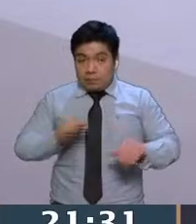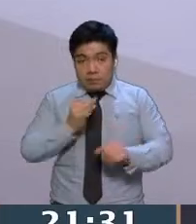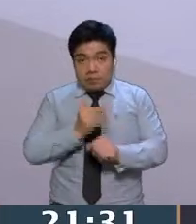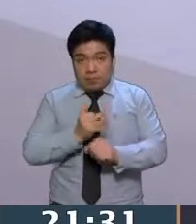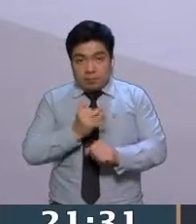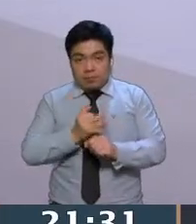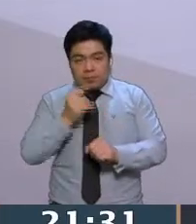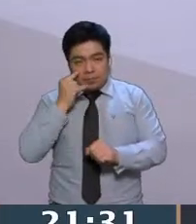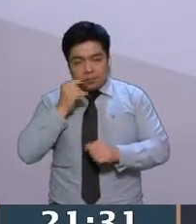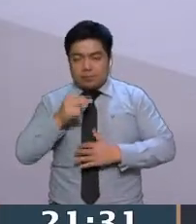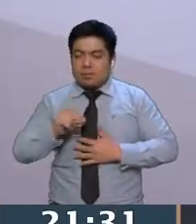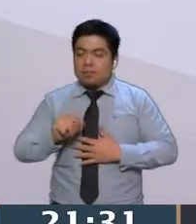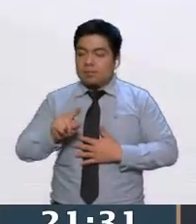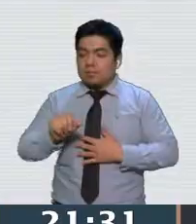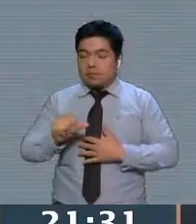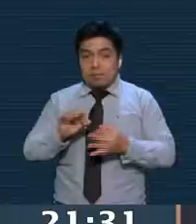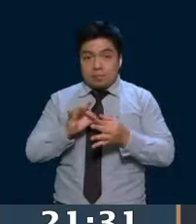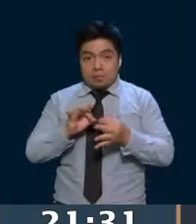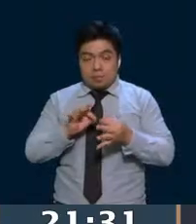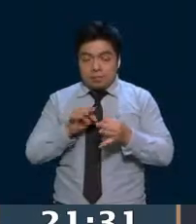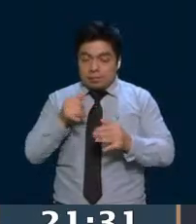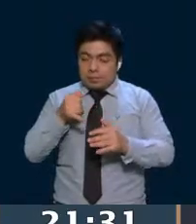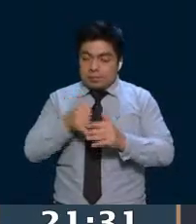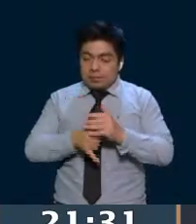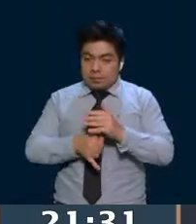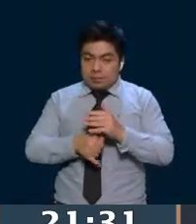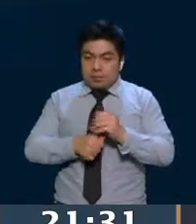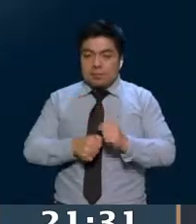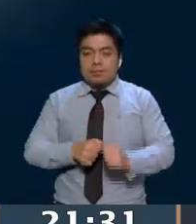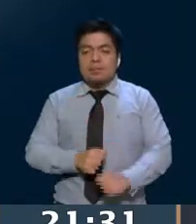Momento de comentar la nota.